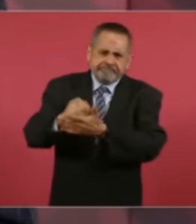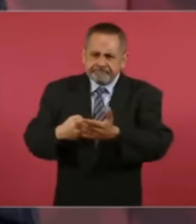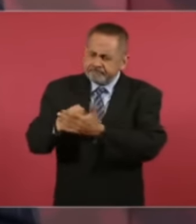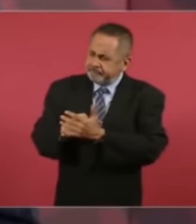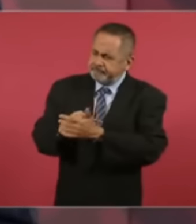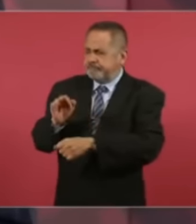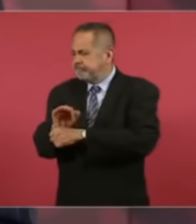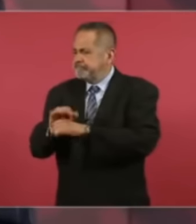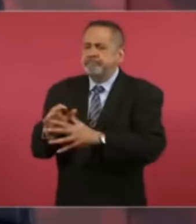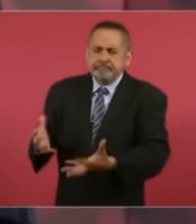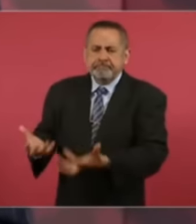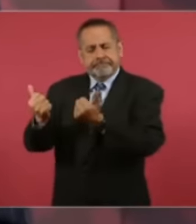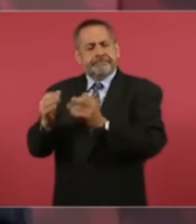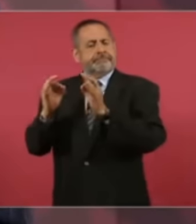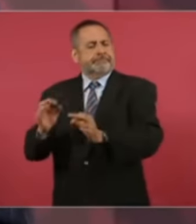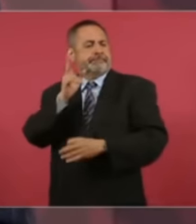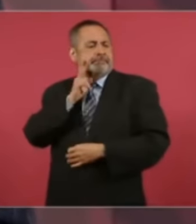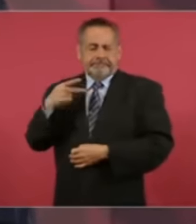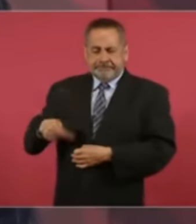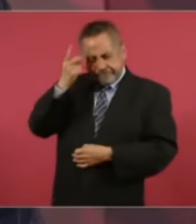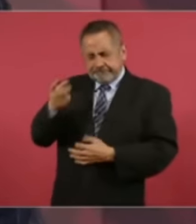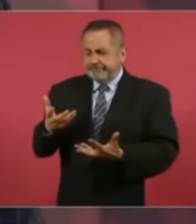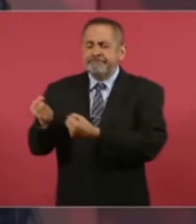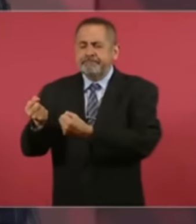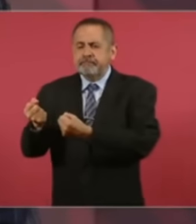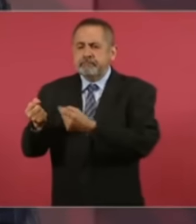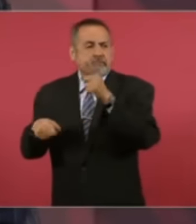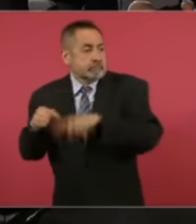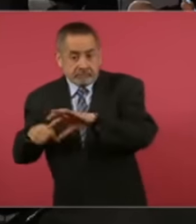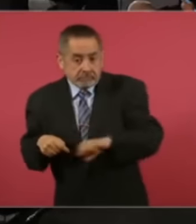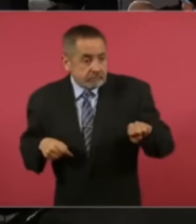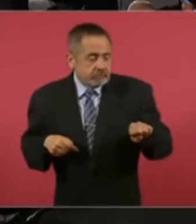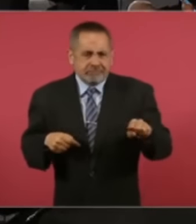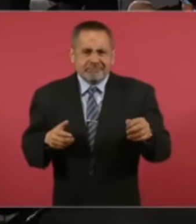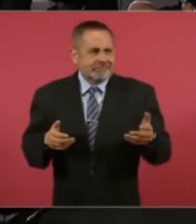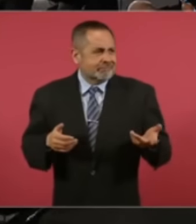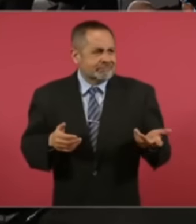por el petróleo, que es de la nación.